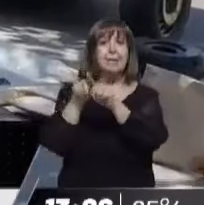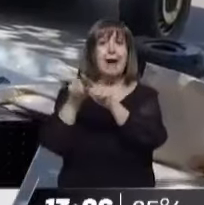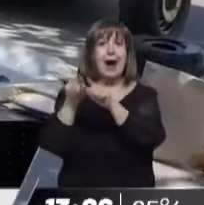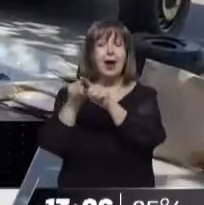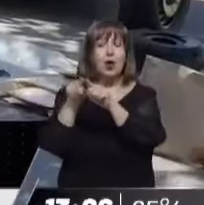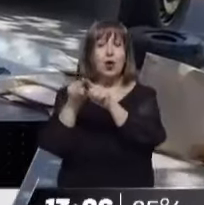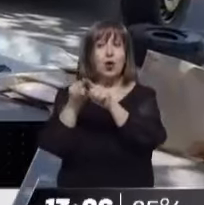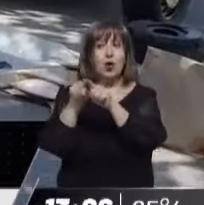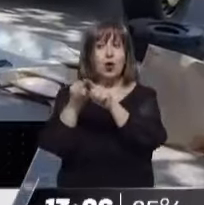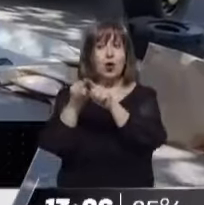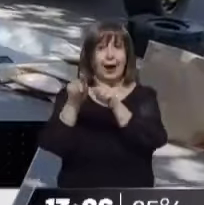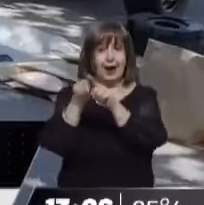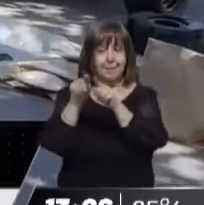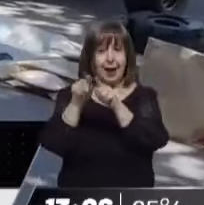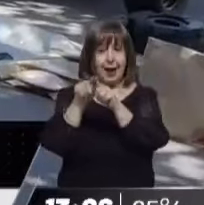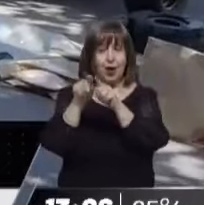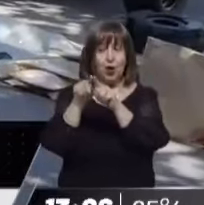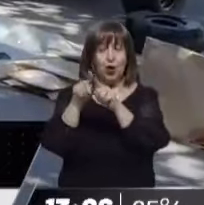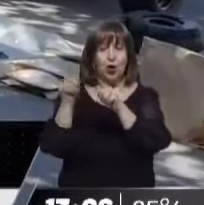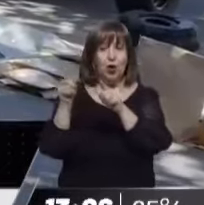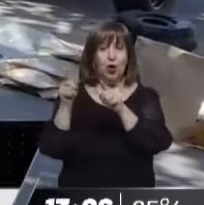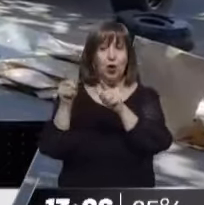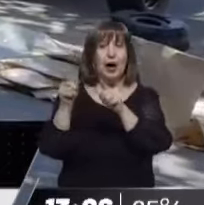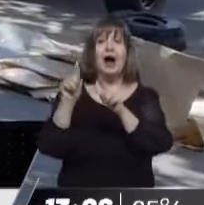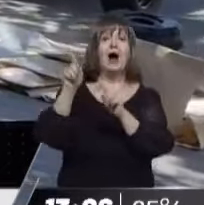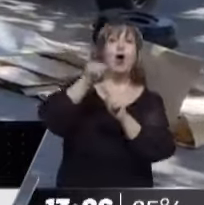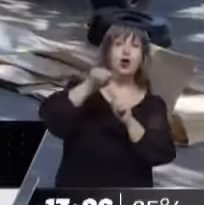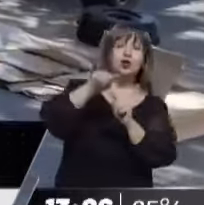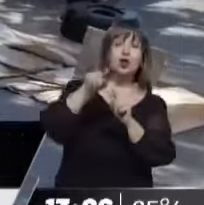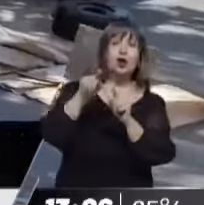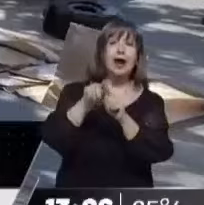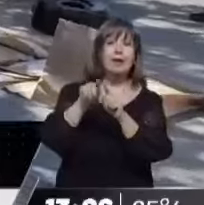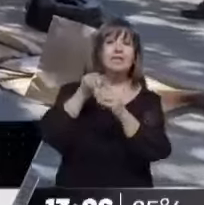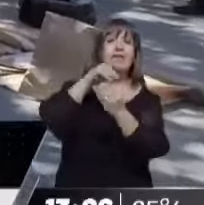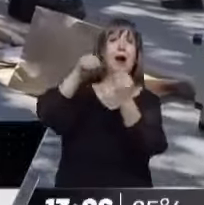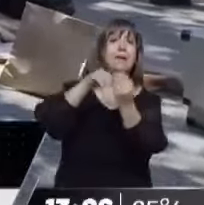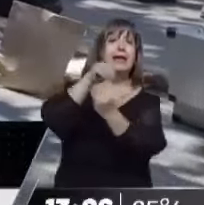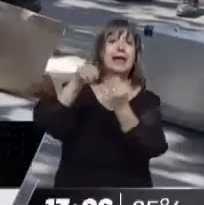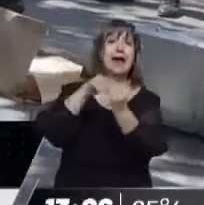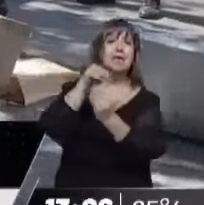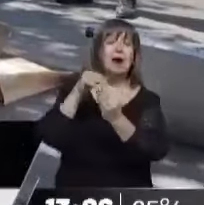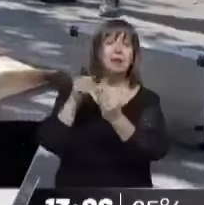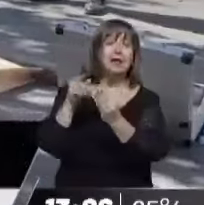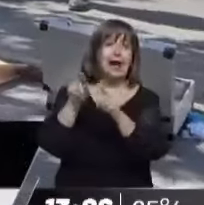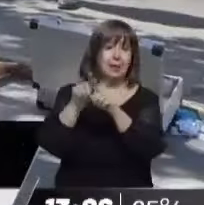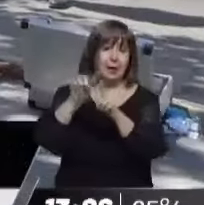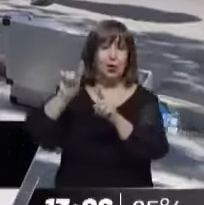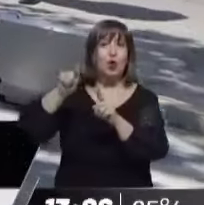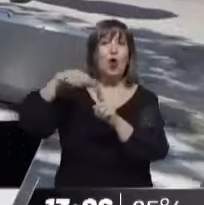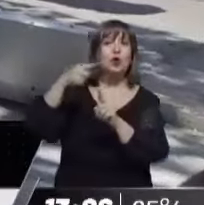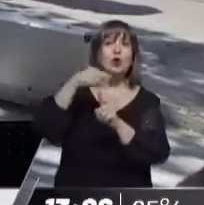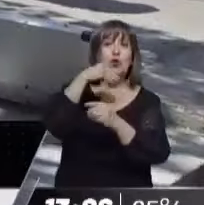estaba en la vereda de enfrente, que, a ver, no quiso hablar, pero ¿qué viste ahí en la cara cuando intentaste acercarte?